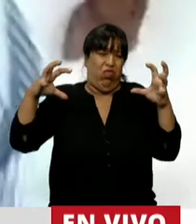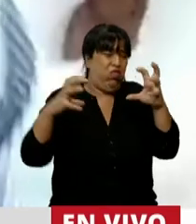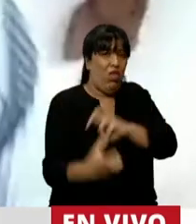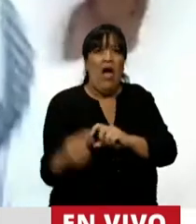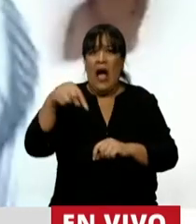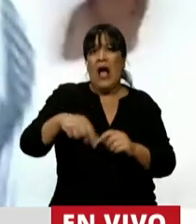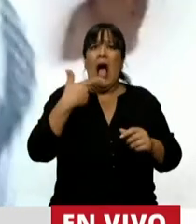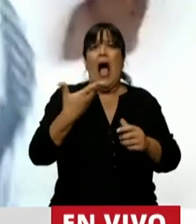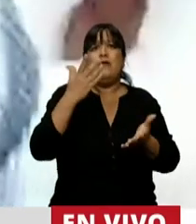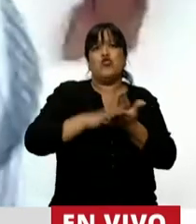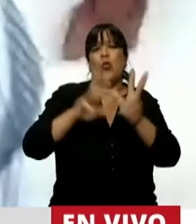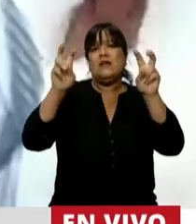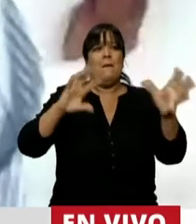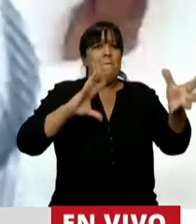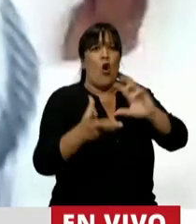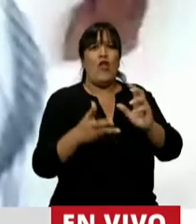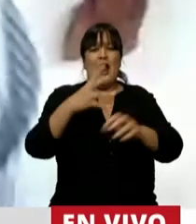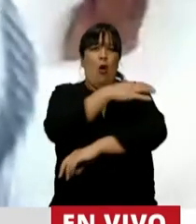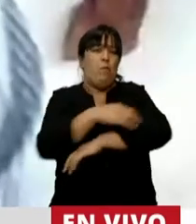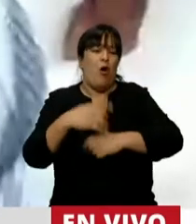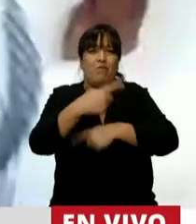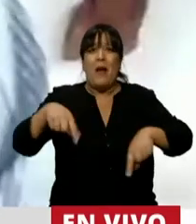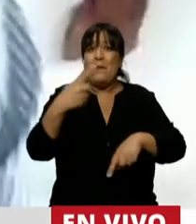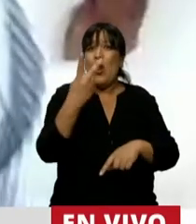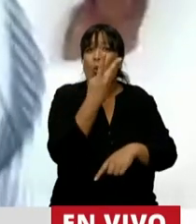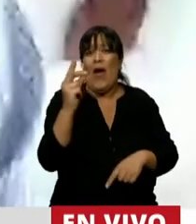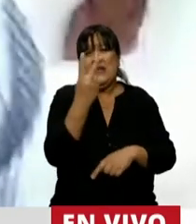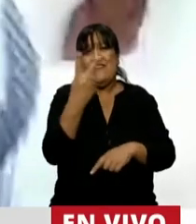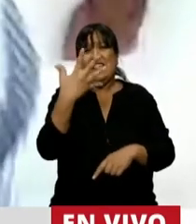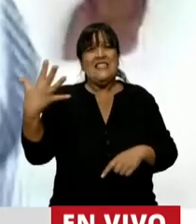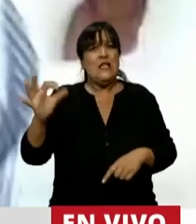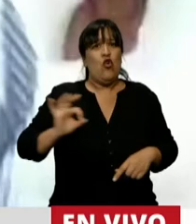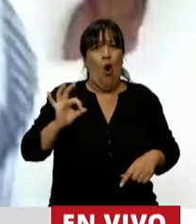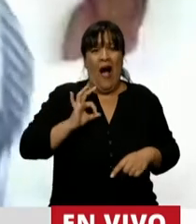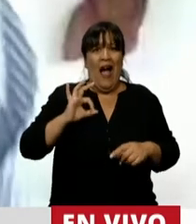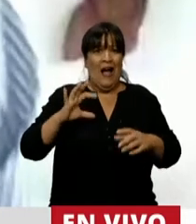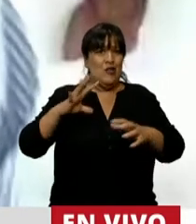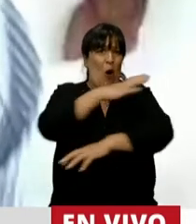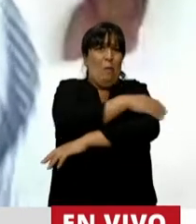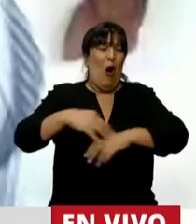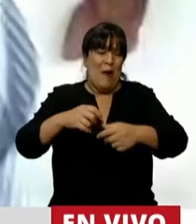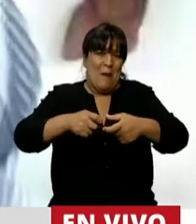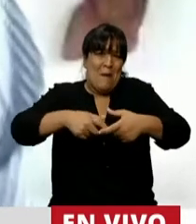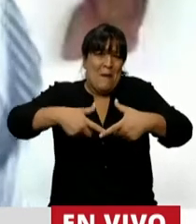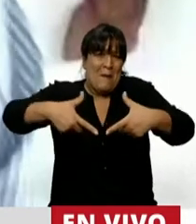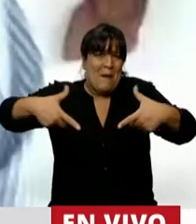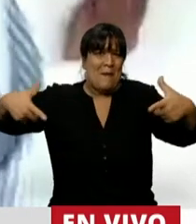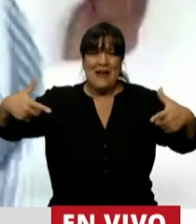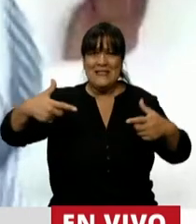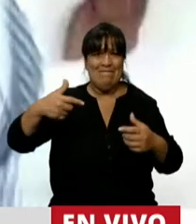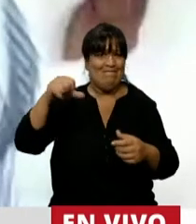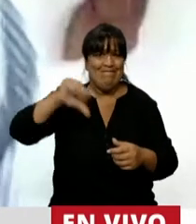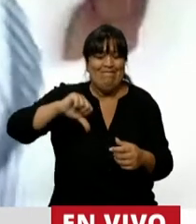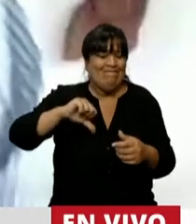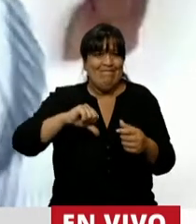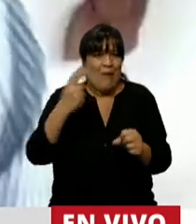de modelo. Y hace 20 años, 25 años que venimos con un modelo empobrecedor, por no decir y remontarme más